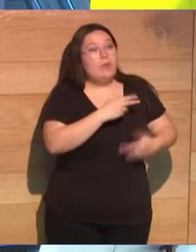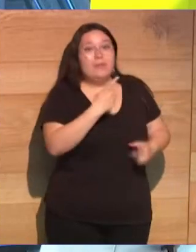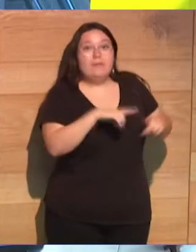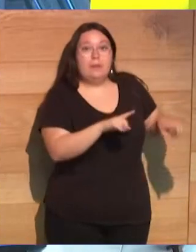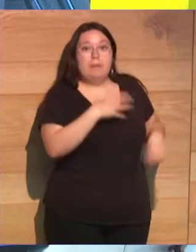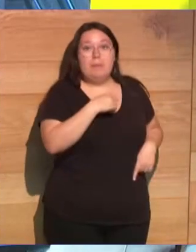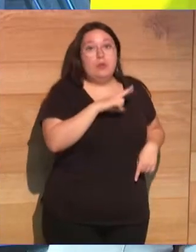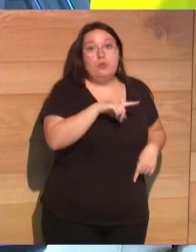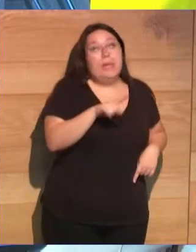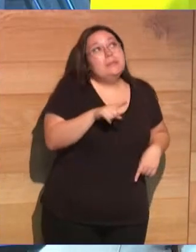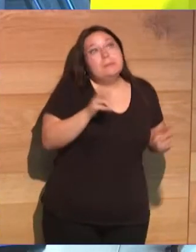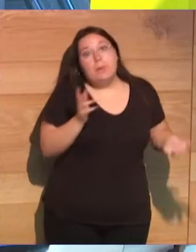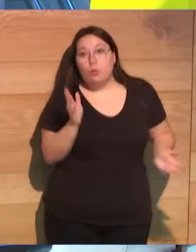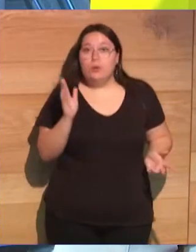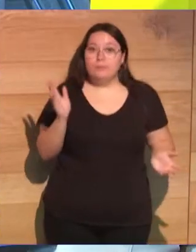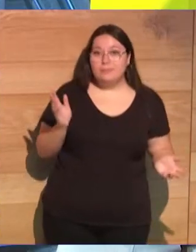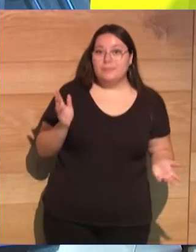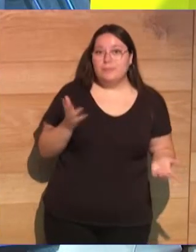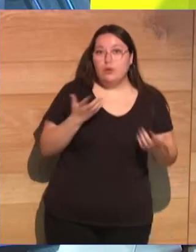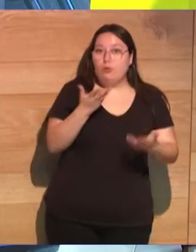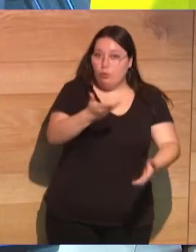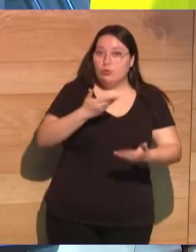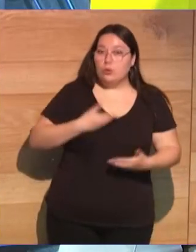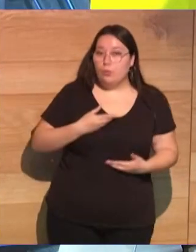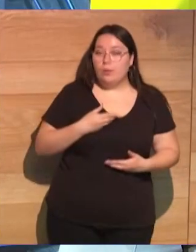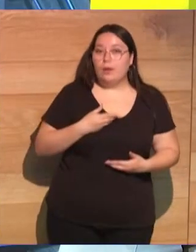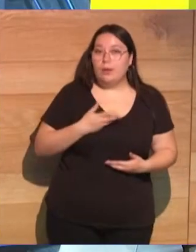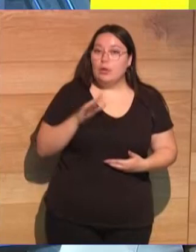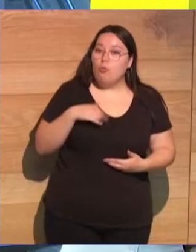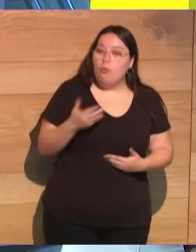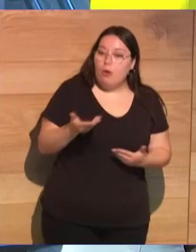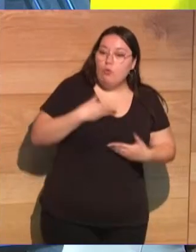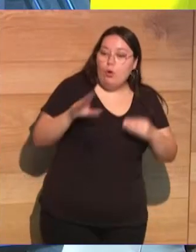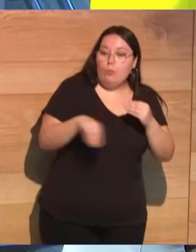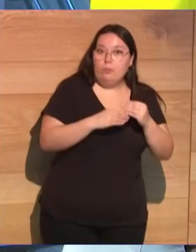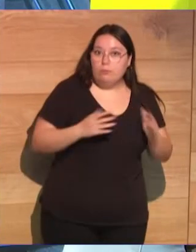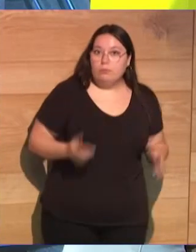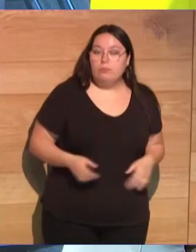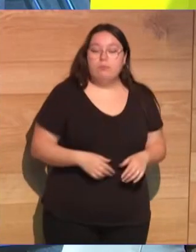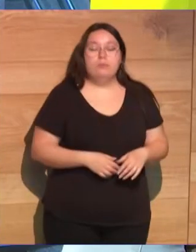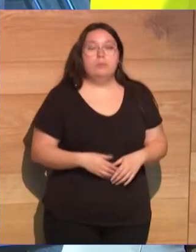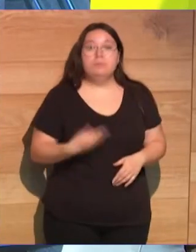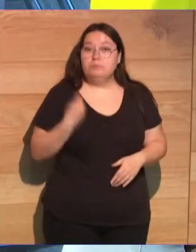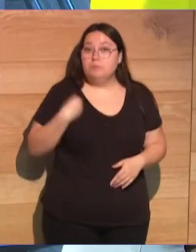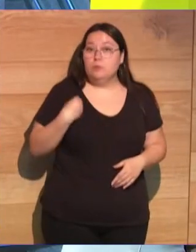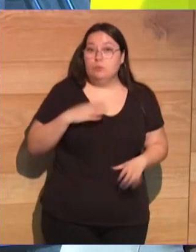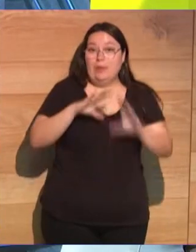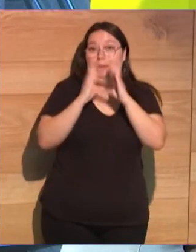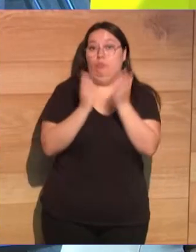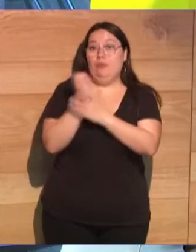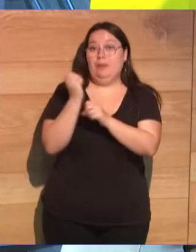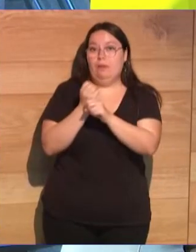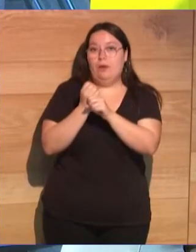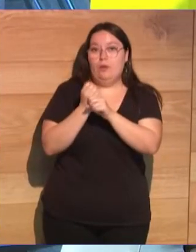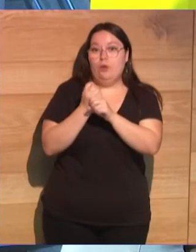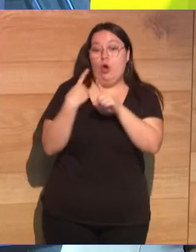un papel que subrayamos, pero nos tiene que ayudar y nos tiene que complementar. Entonces esto pasa en el mundo del trabajo, nos